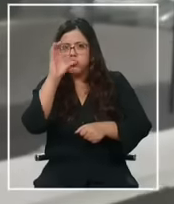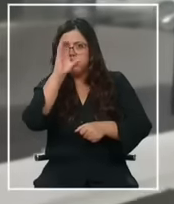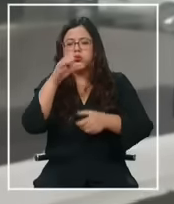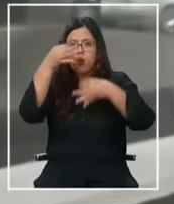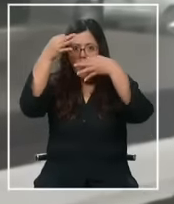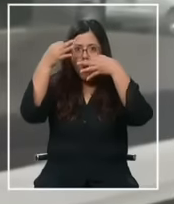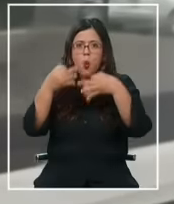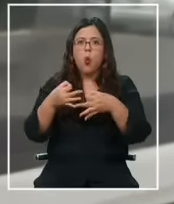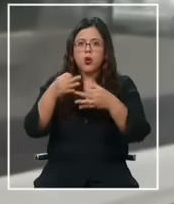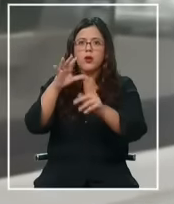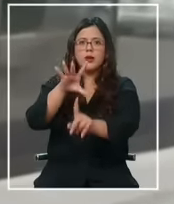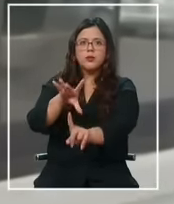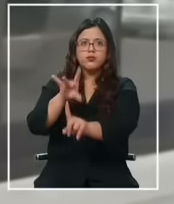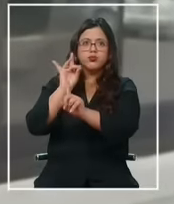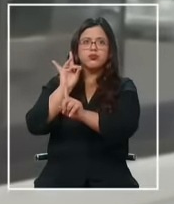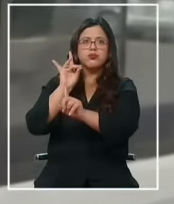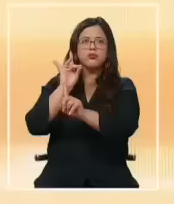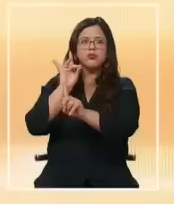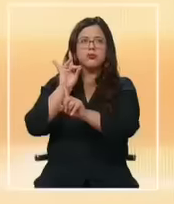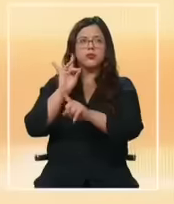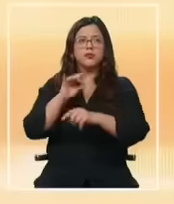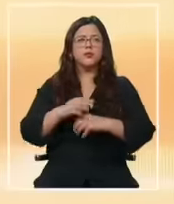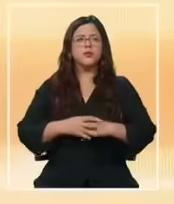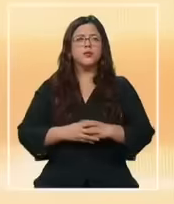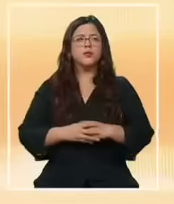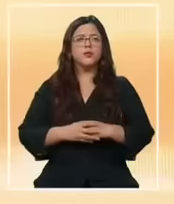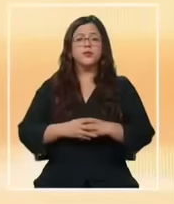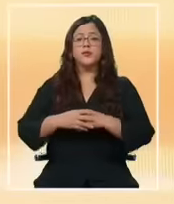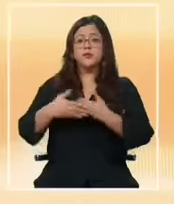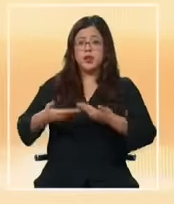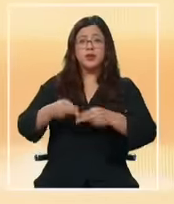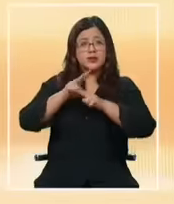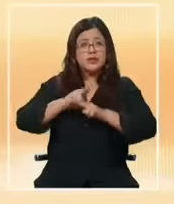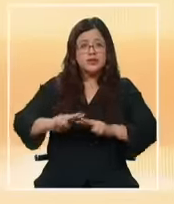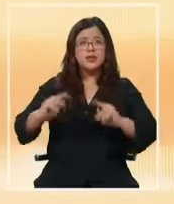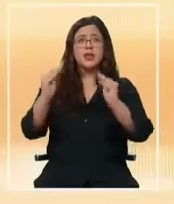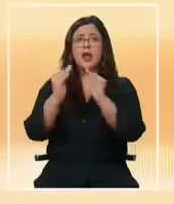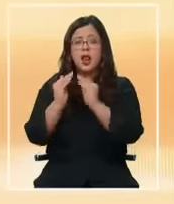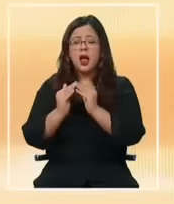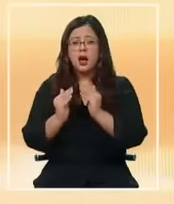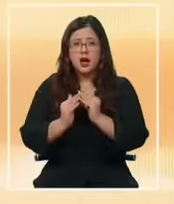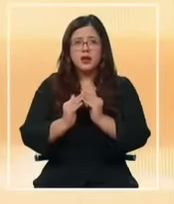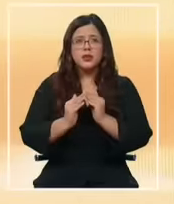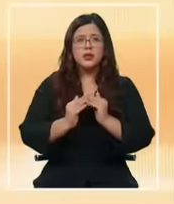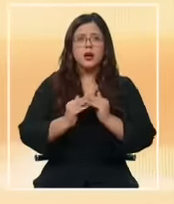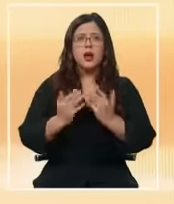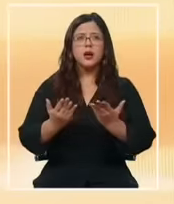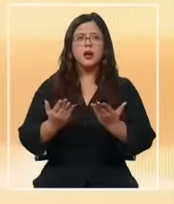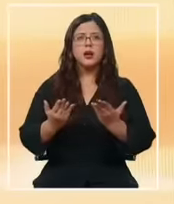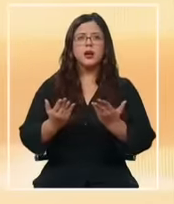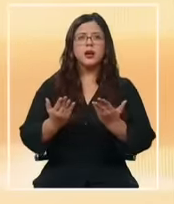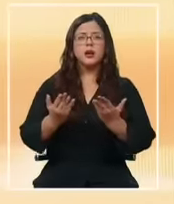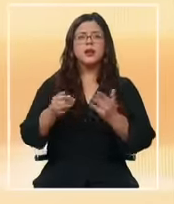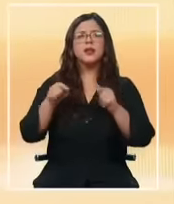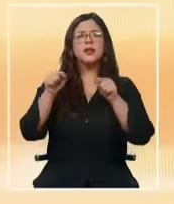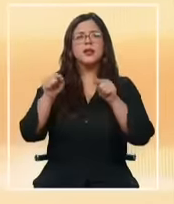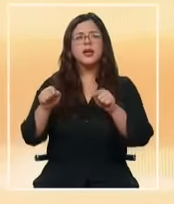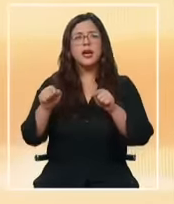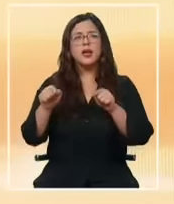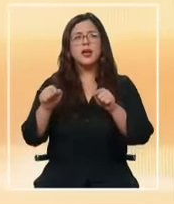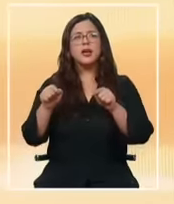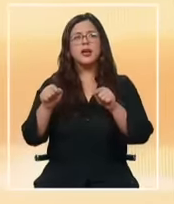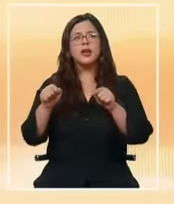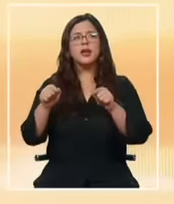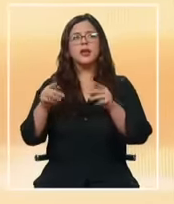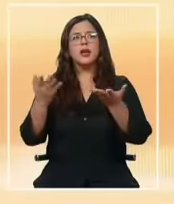hasta que por fin cayó. Podemos estar tranquilos en nuestras casas de que no vamos a poder o no vamos